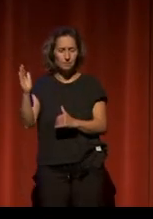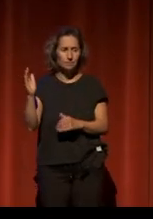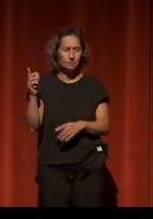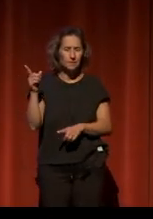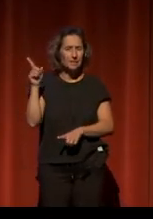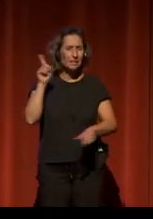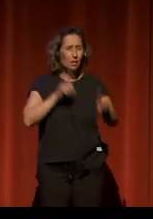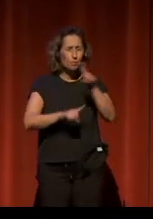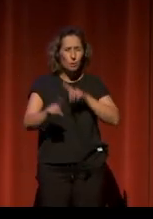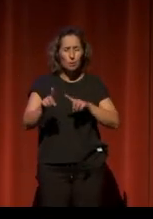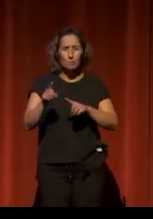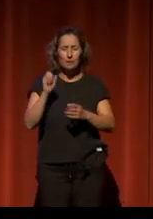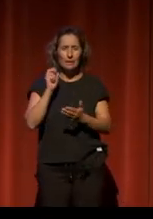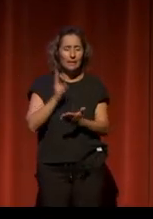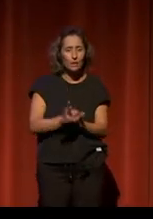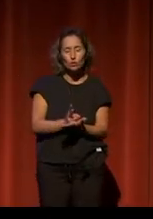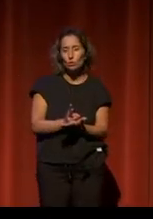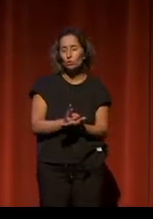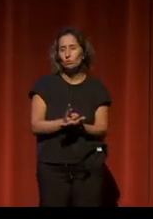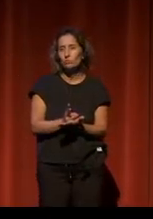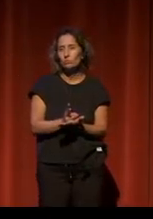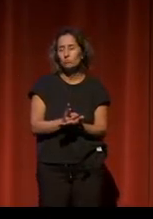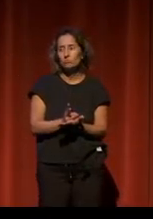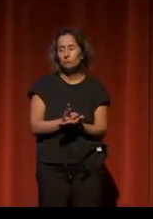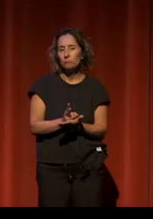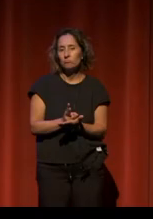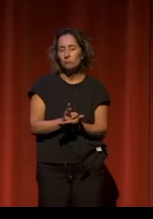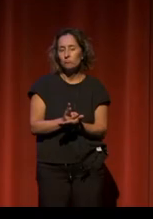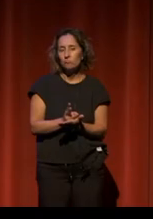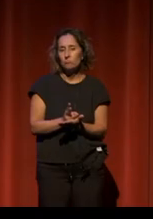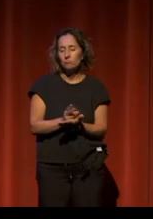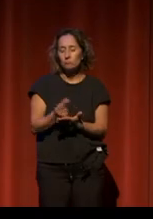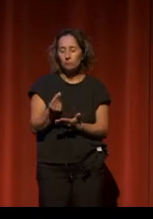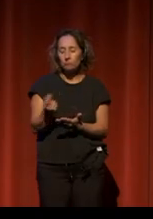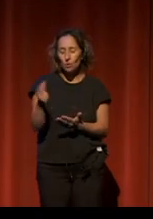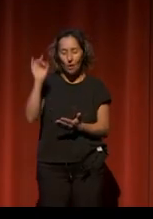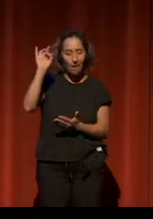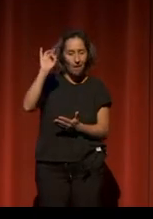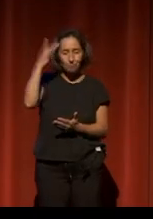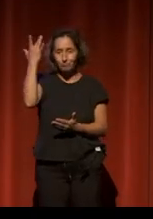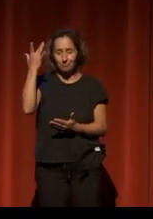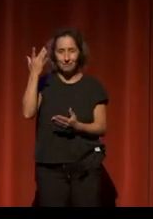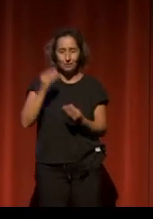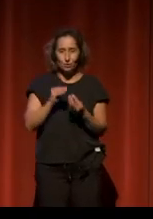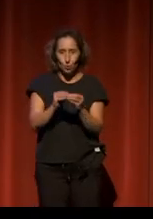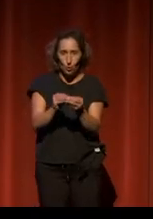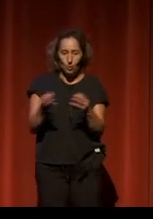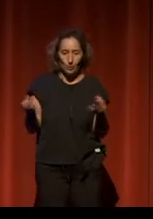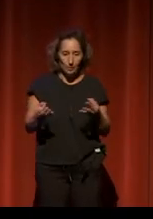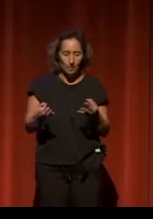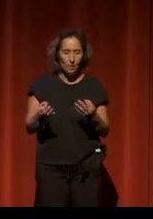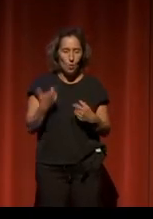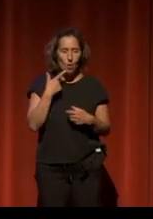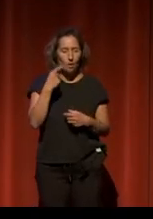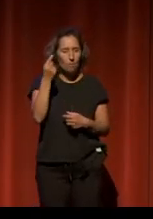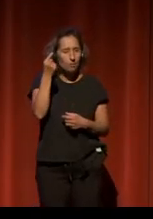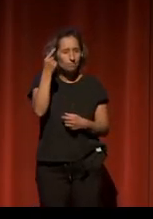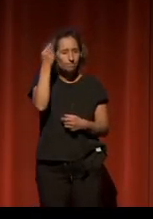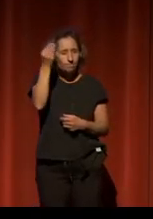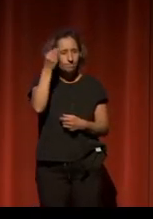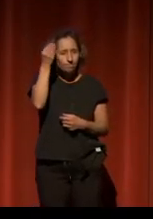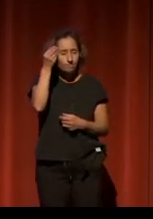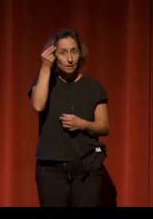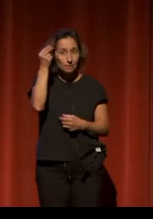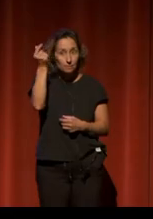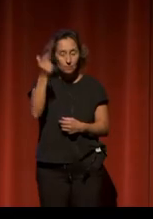problemas los retos se nos tiene que lo tenemos que resolver con un Chispazo de genialidad no con una con una bombilla que se nos enciende